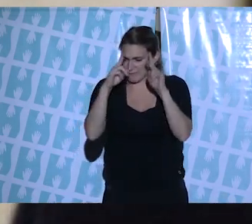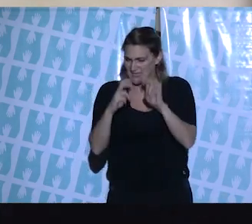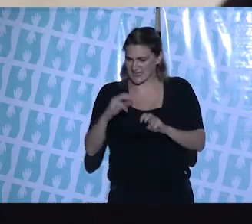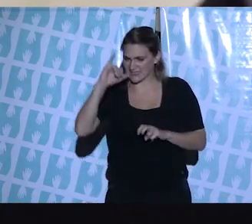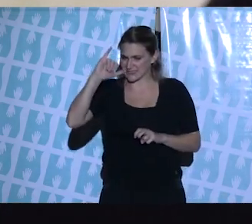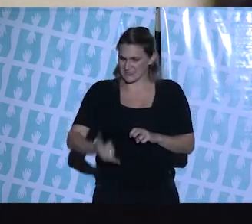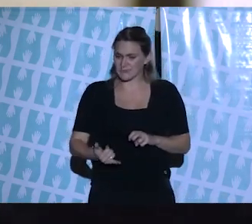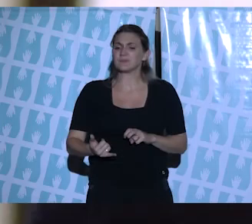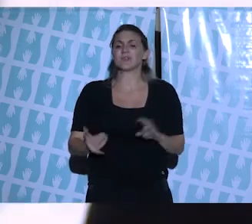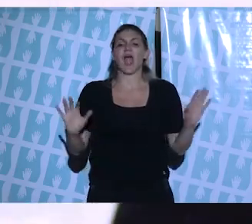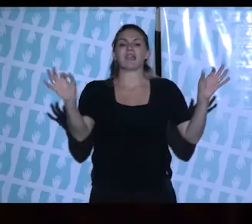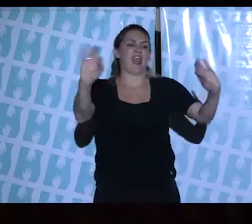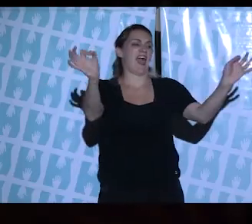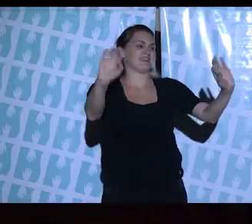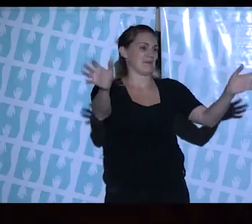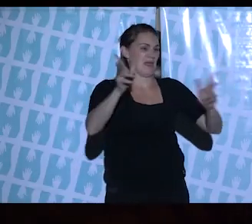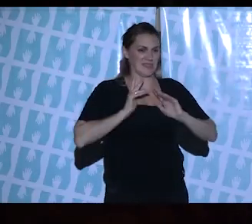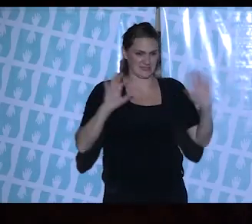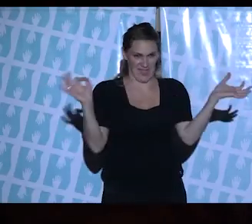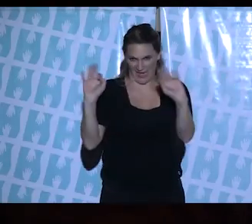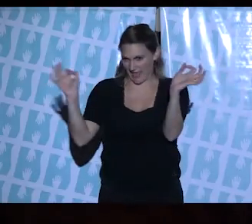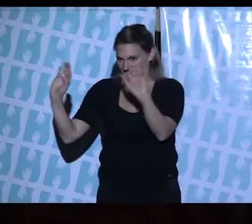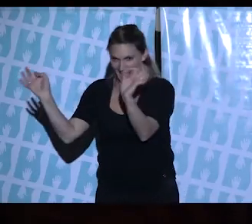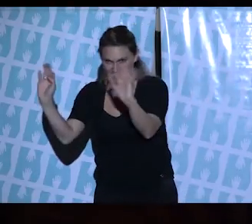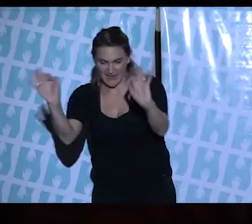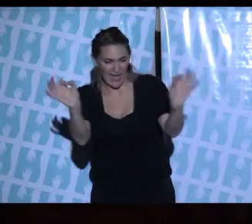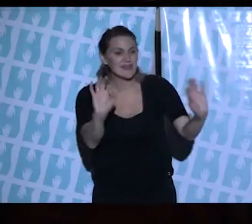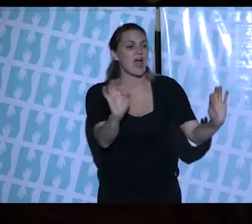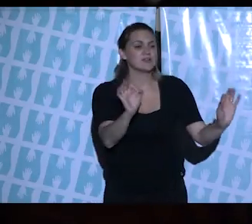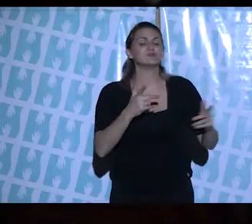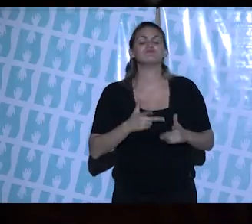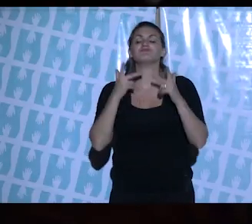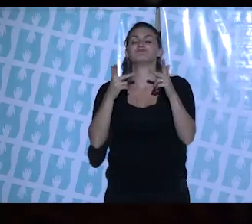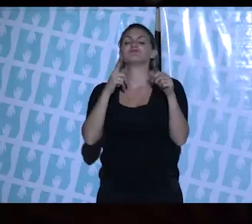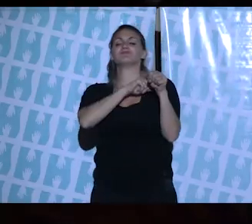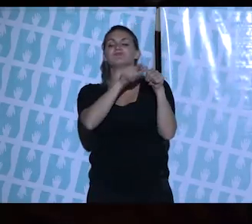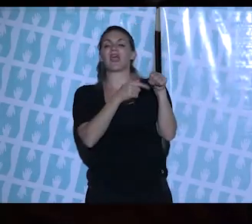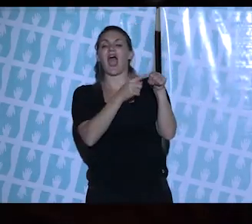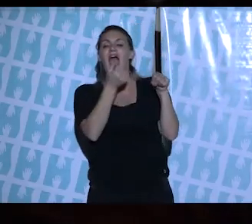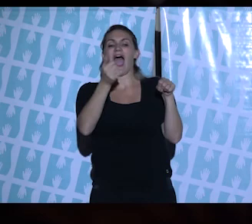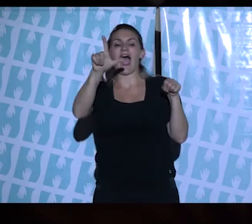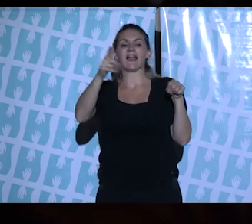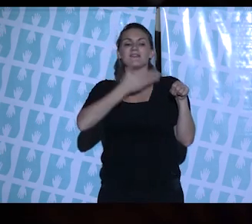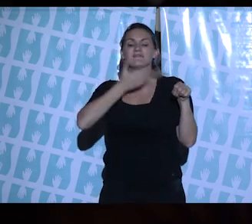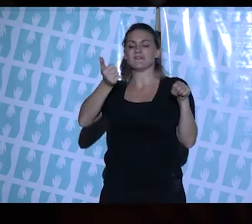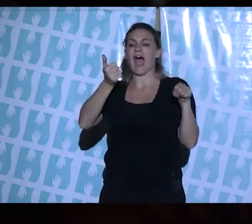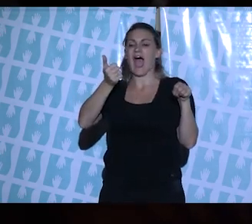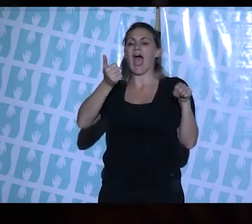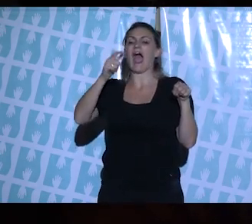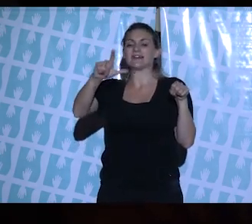supuesto, pero bueno, ya que nadie se atreve a decirlo, la alfa-sinucleína. Si